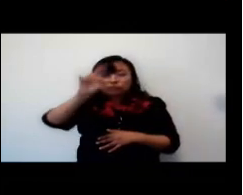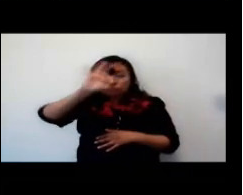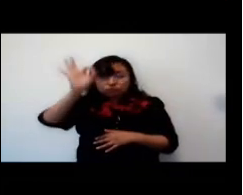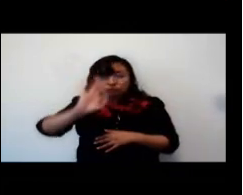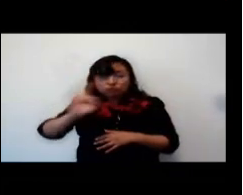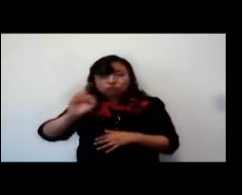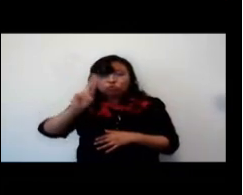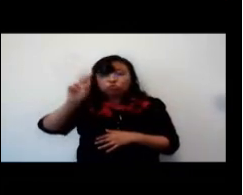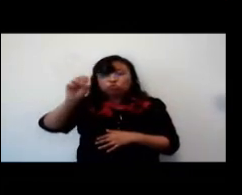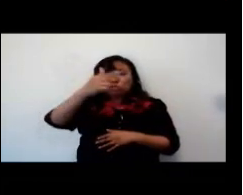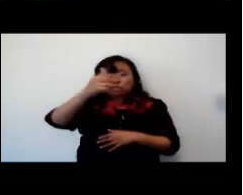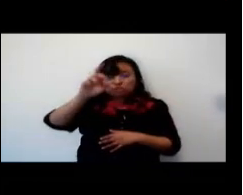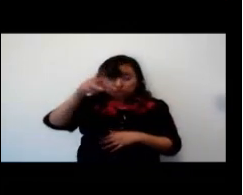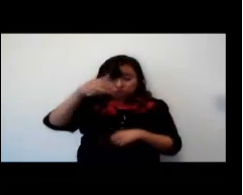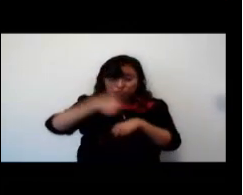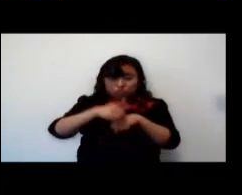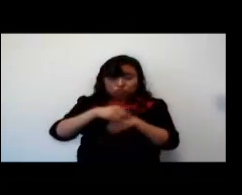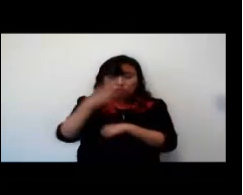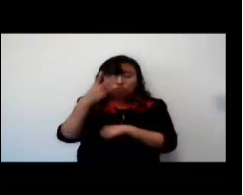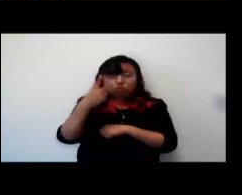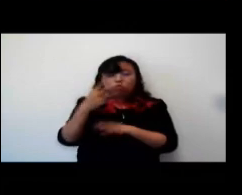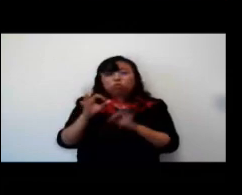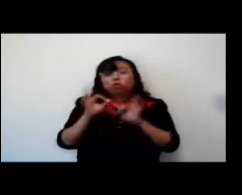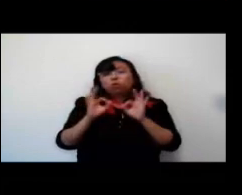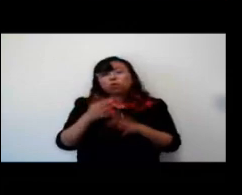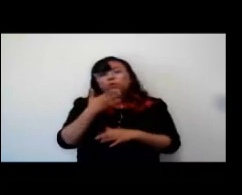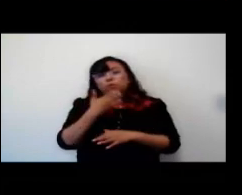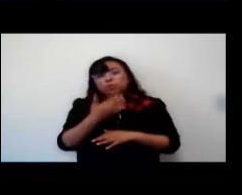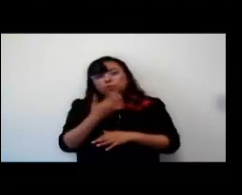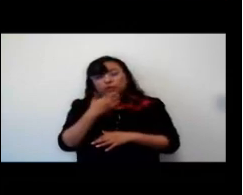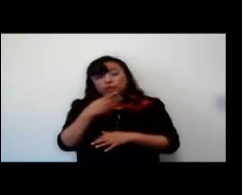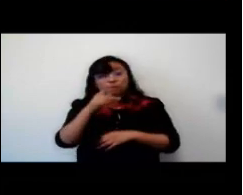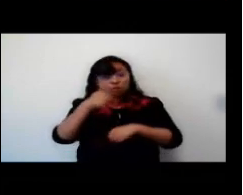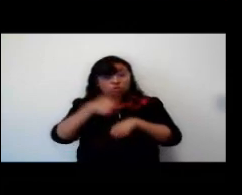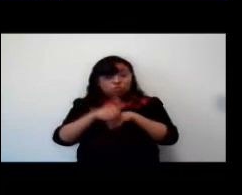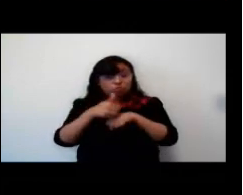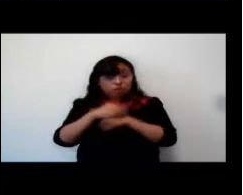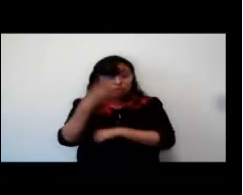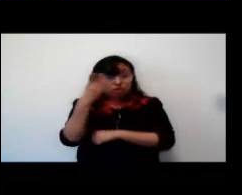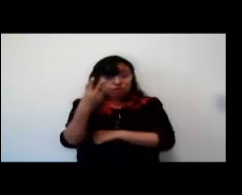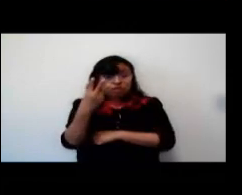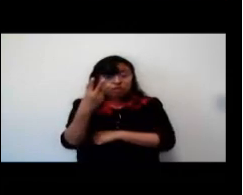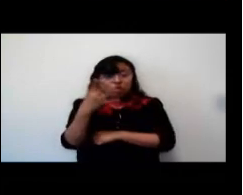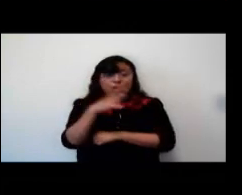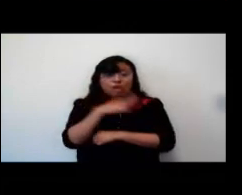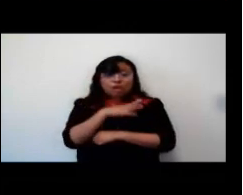2 también tienen un muy buen rendimiento. Y en Usher tipo 3 tenemos